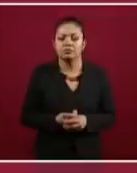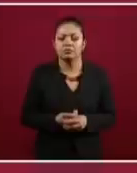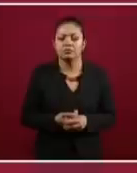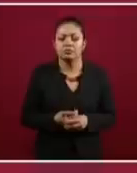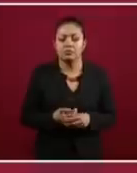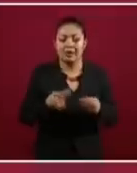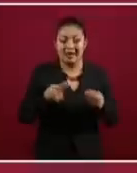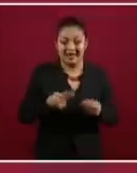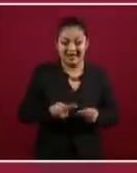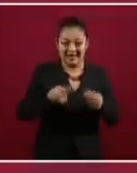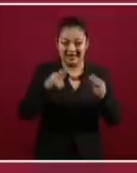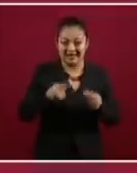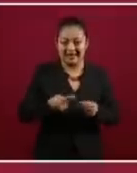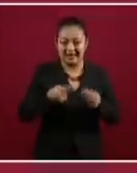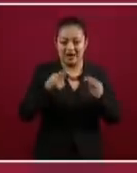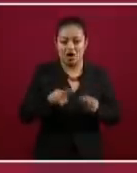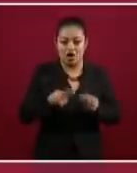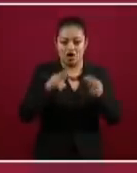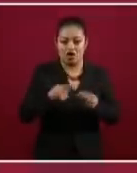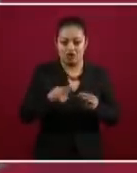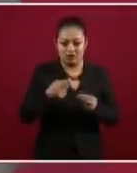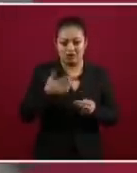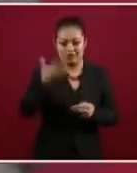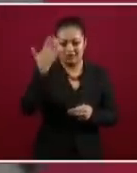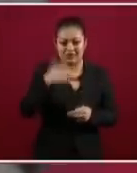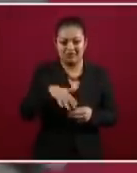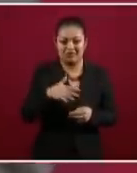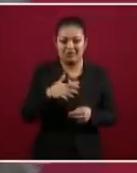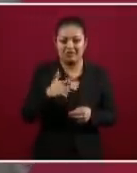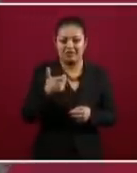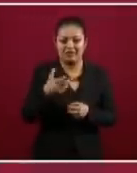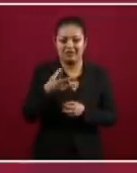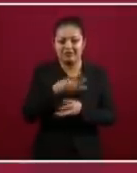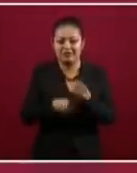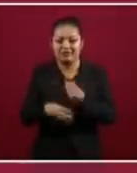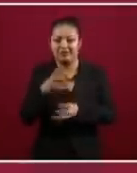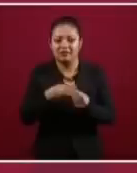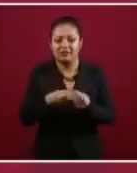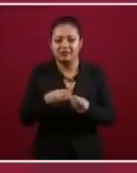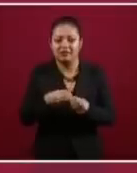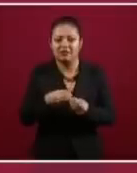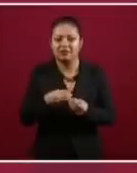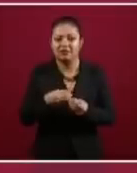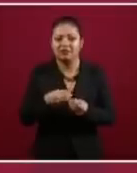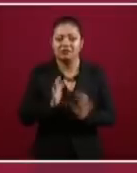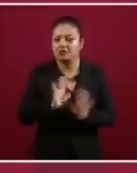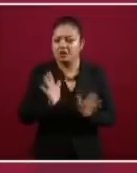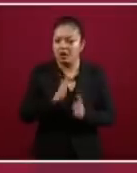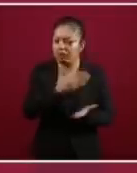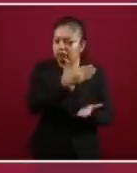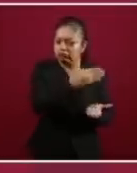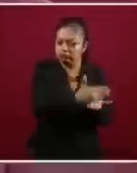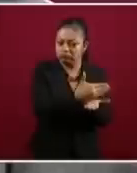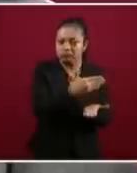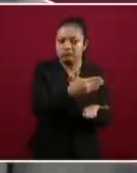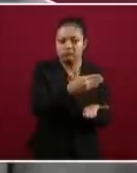el negocio que tenían del manejo de los subsidios, eso se termina,